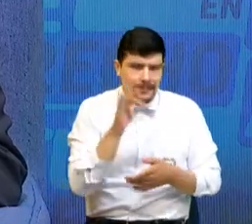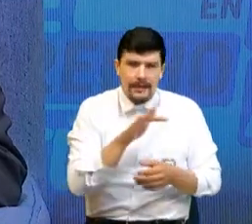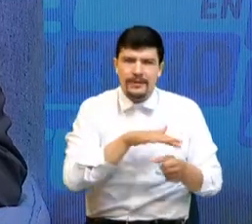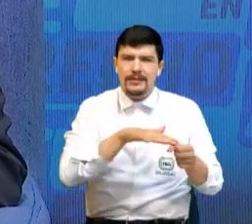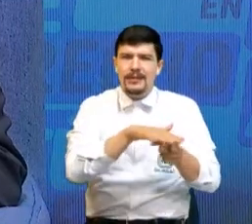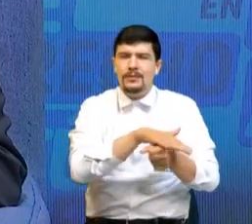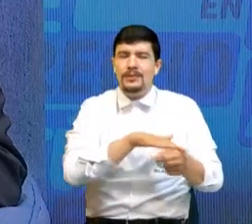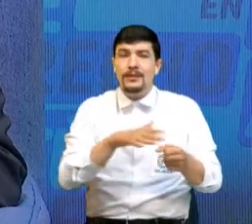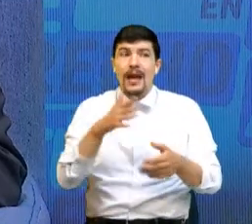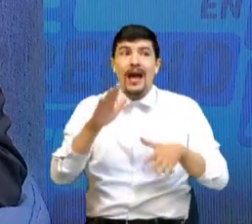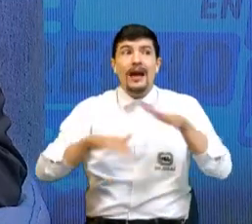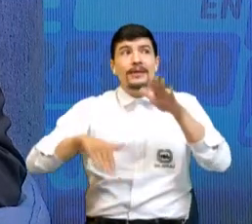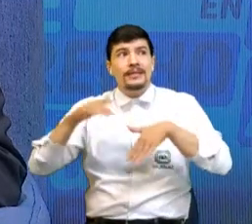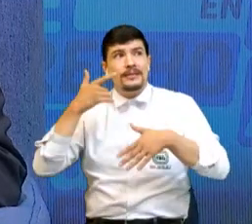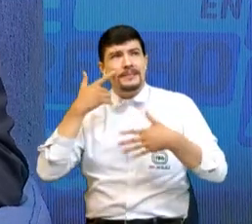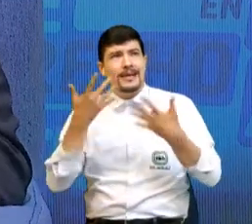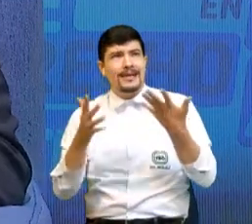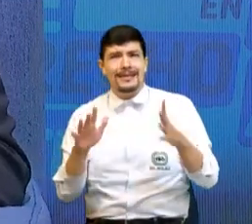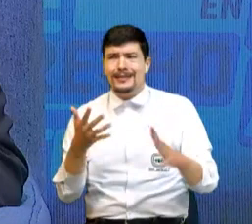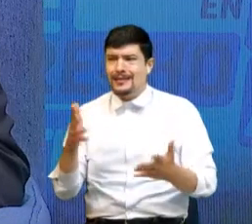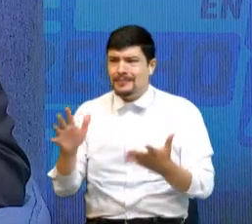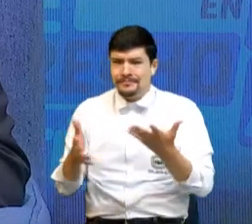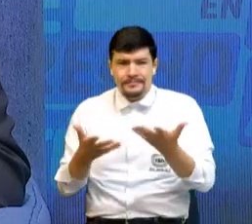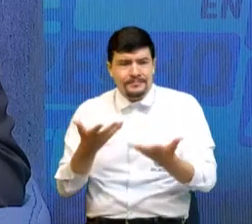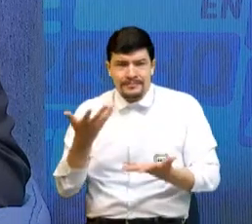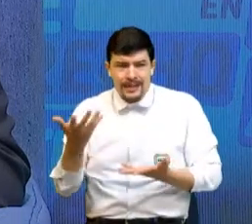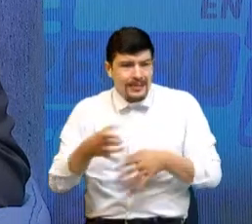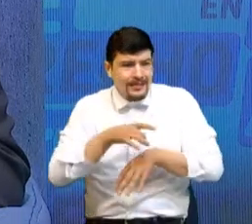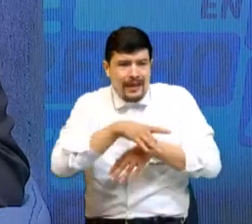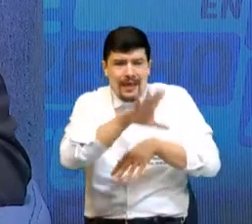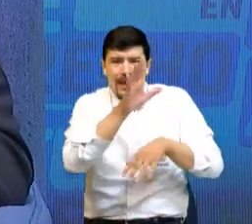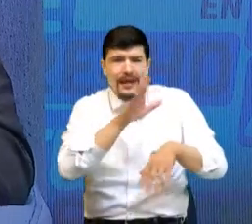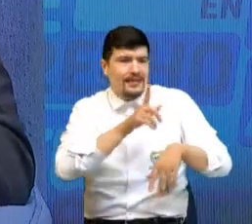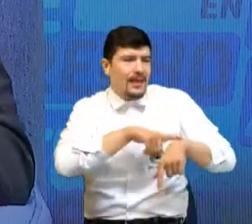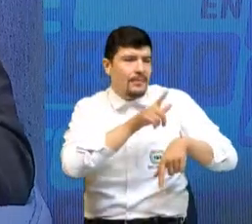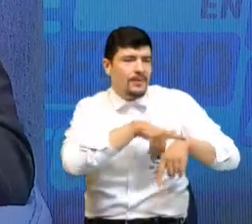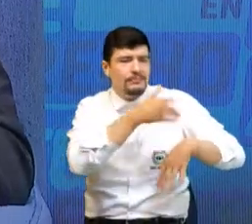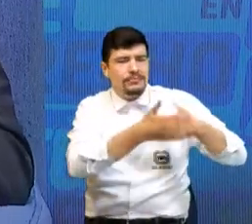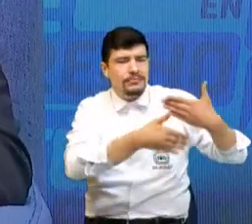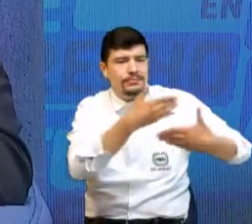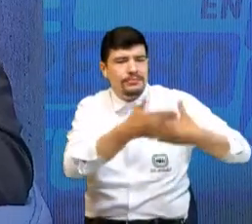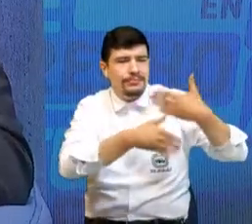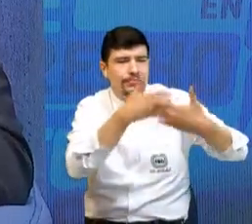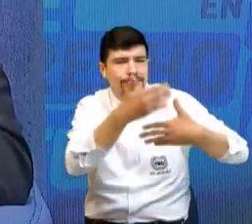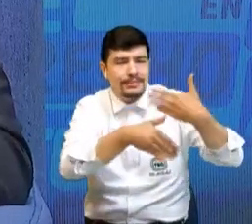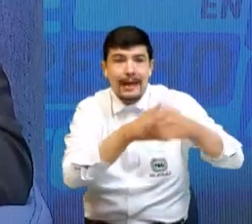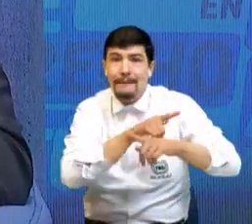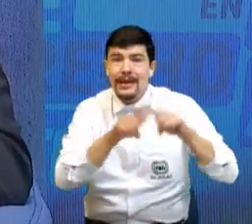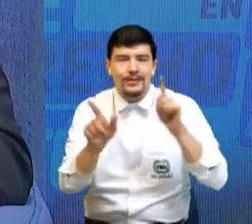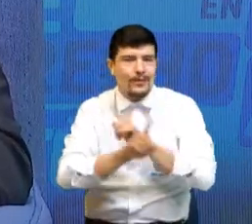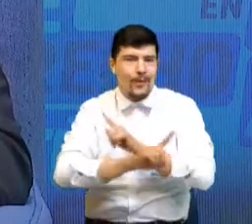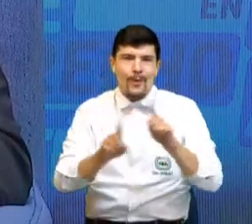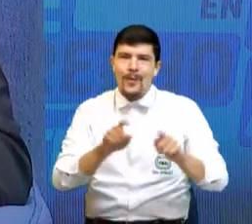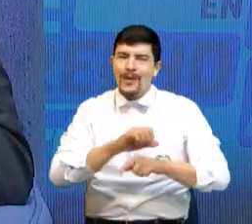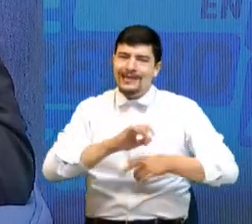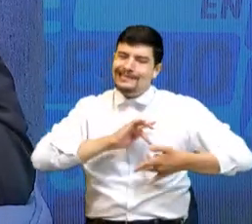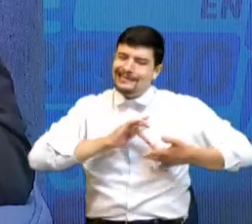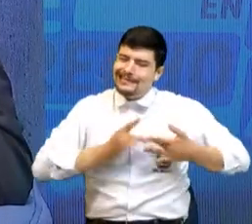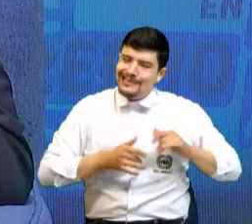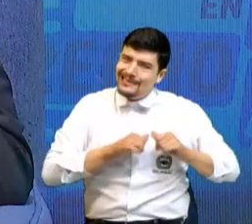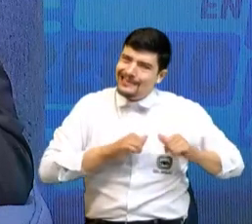que a veces pareciera donde se dejan simplemente pasar y que el tiempo sane las heridas, pero son heridas que a veces